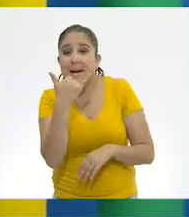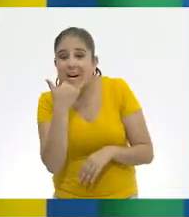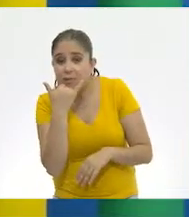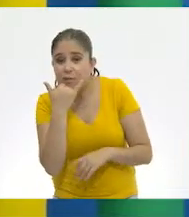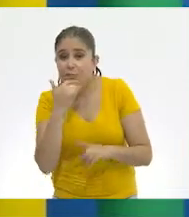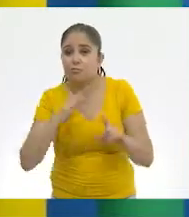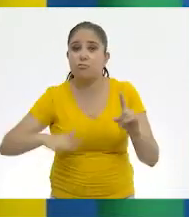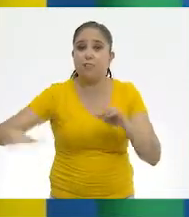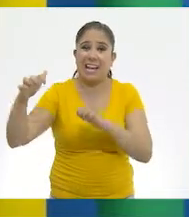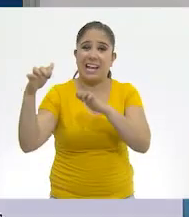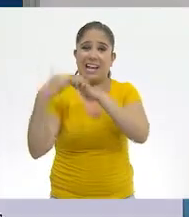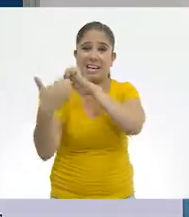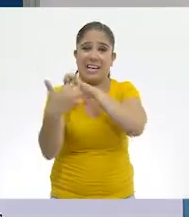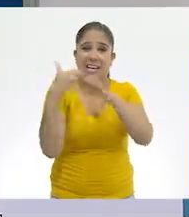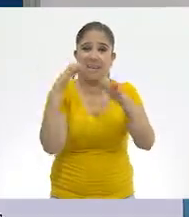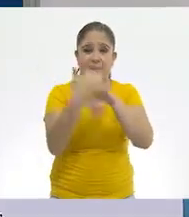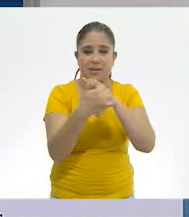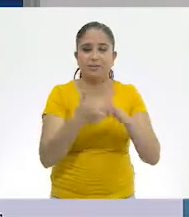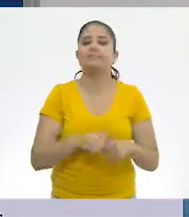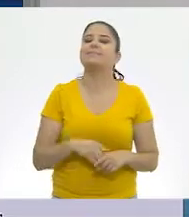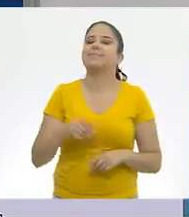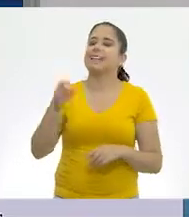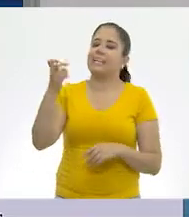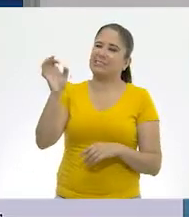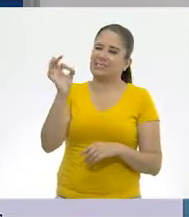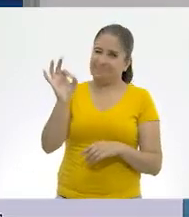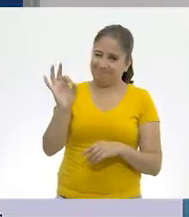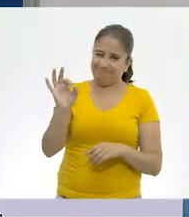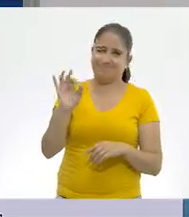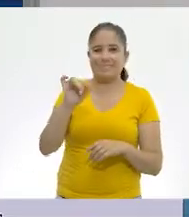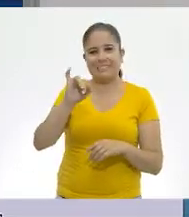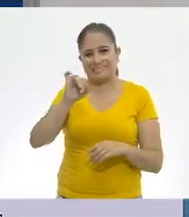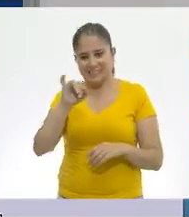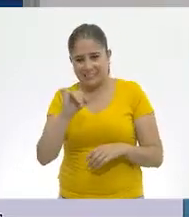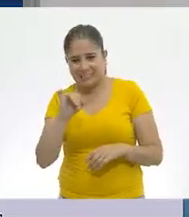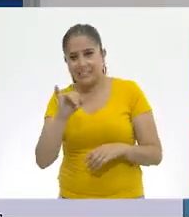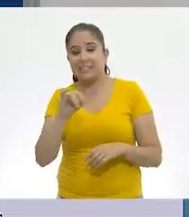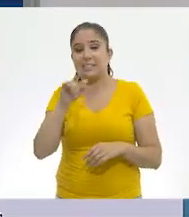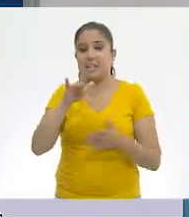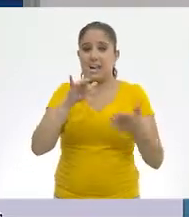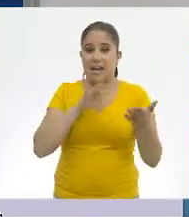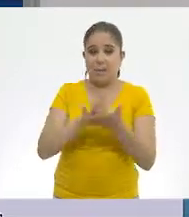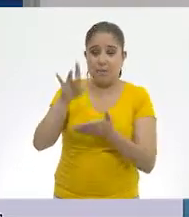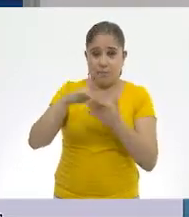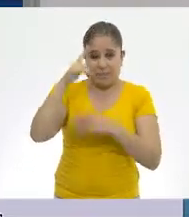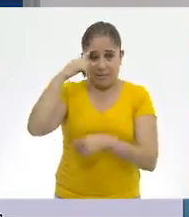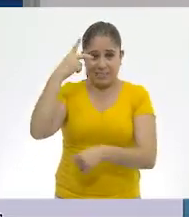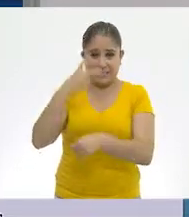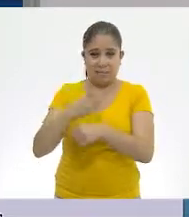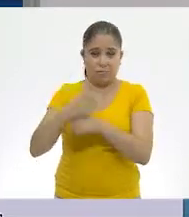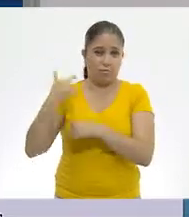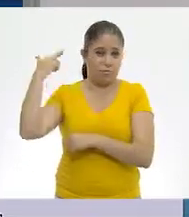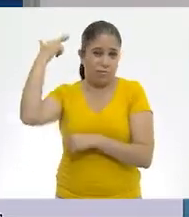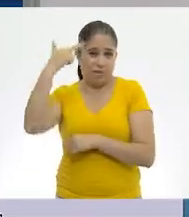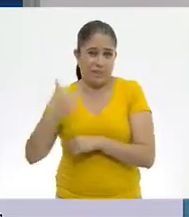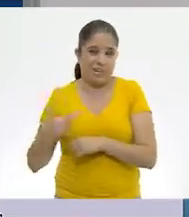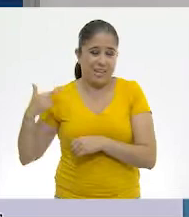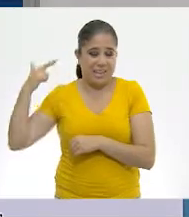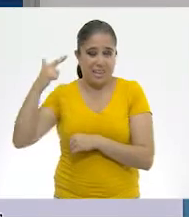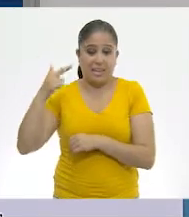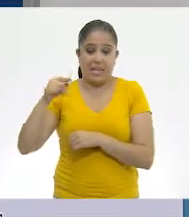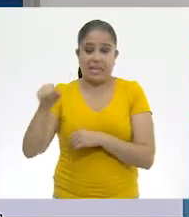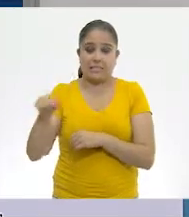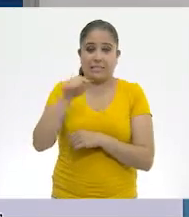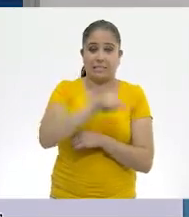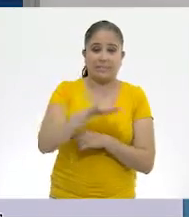sus adversarios? De alguna manera sí, ya que aquellos que habían apoyado al Segundo Imperio, entre